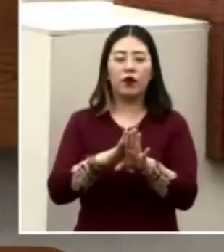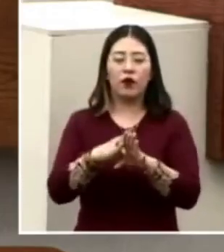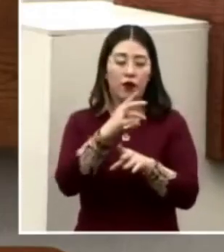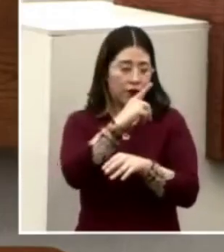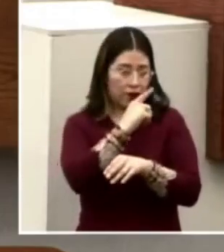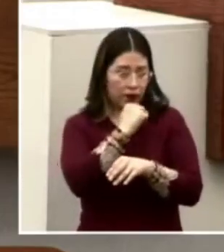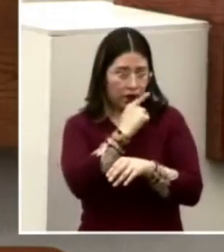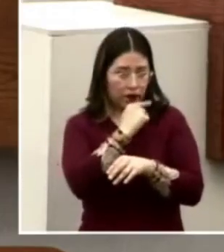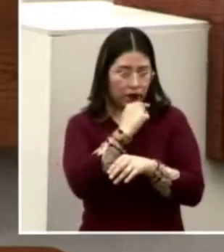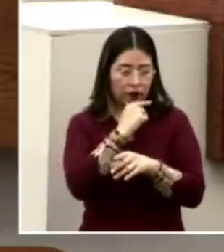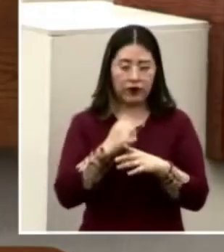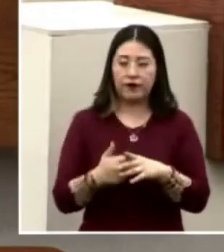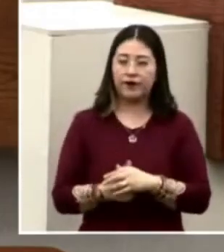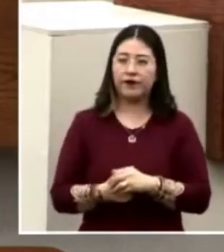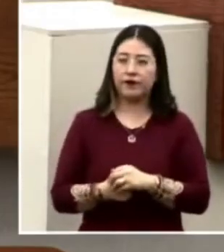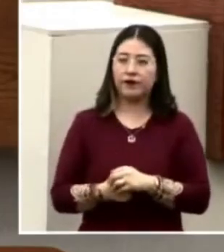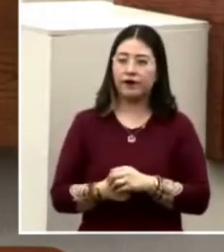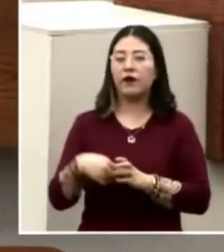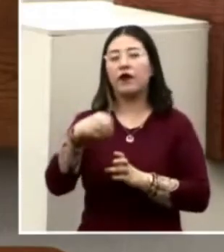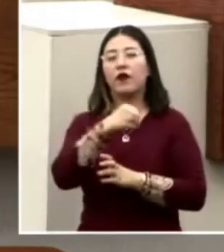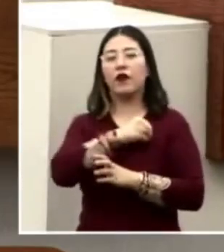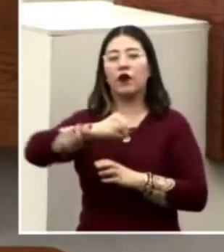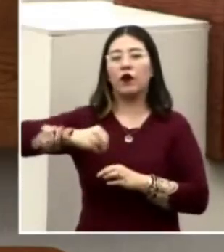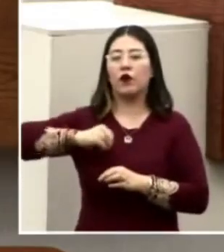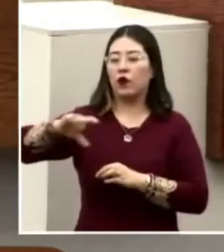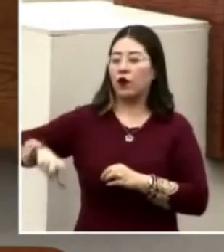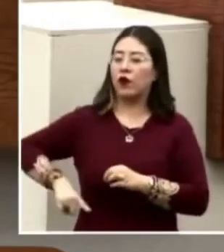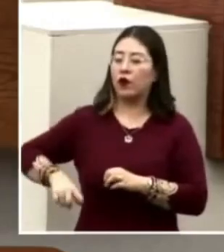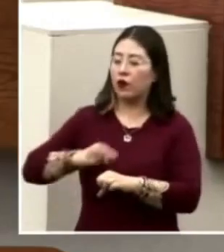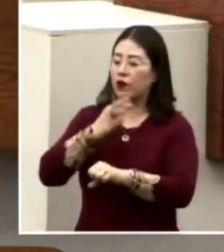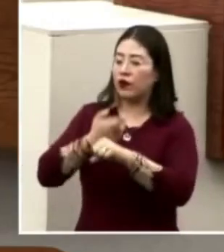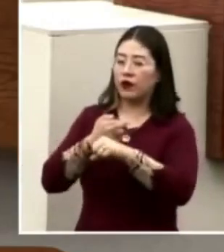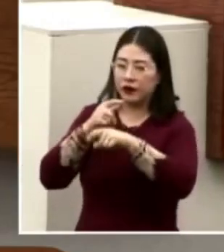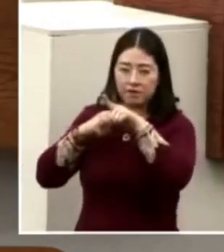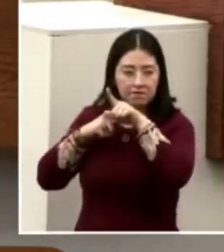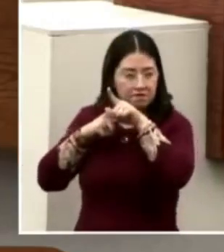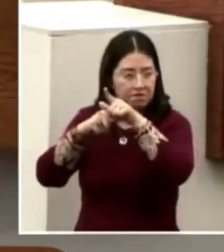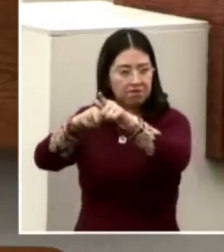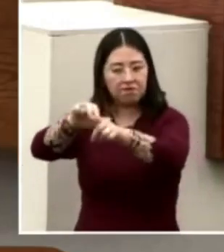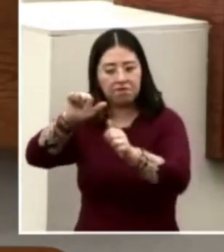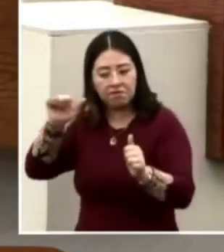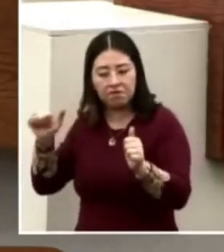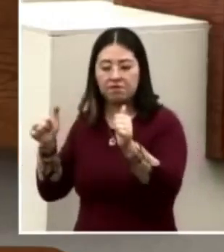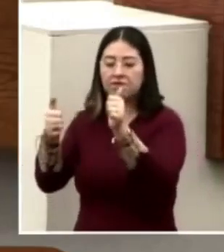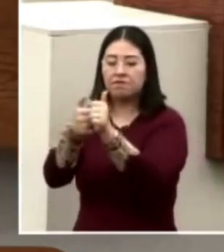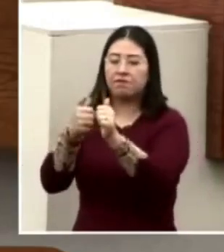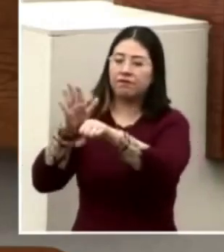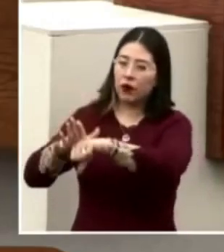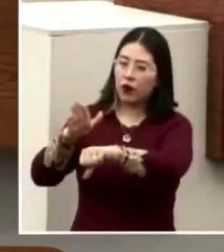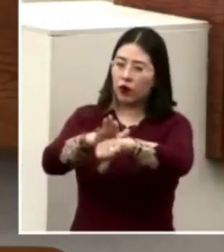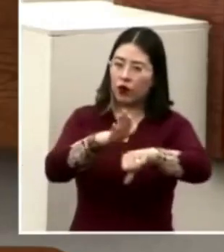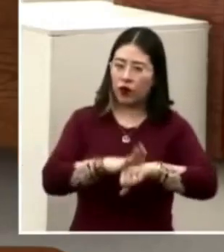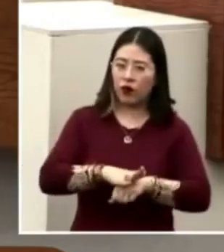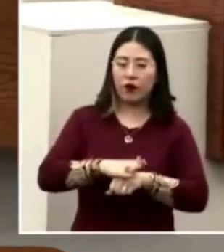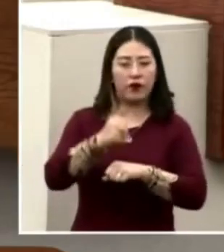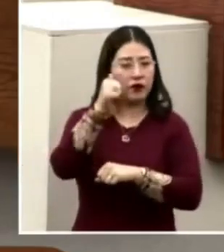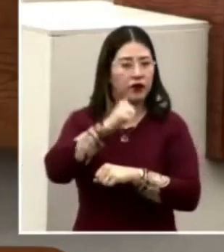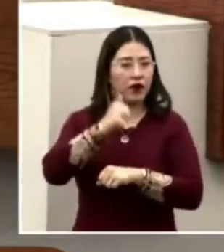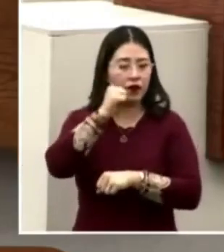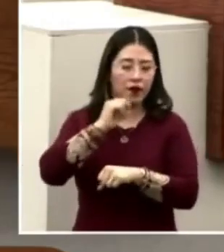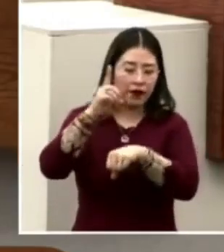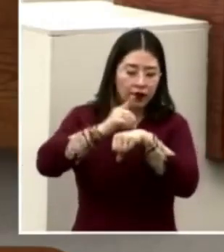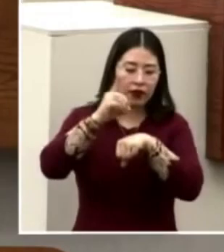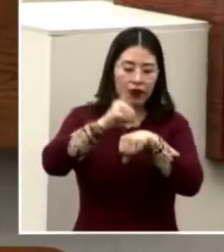policíaco y el compromiso del gobernador es seguir fortaleciéndolos para que cada día hagan mejor su